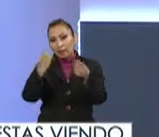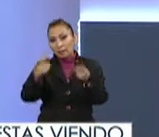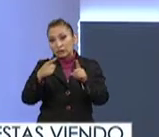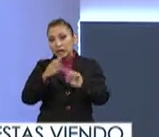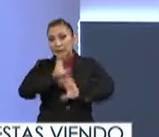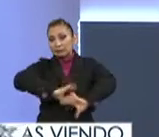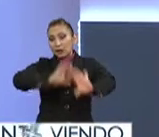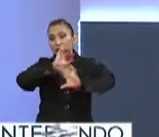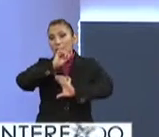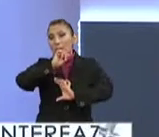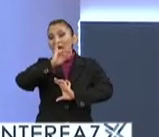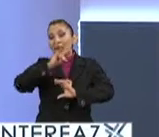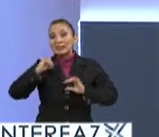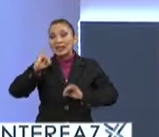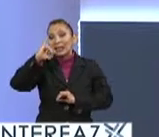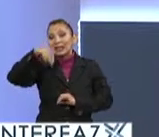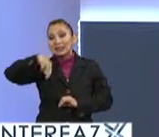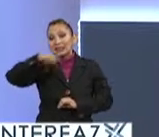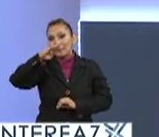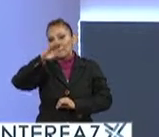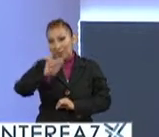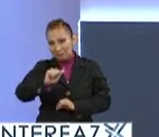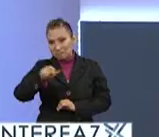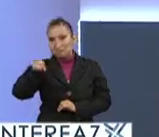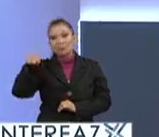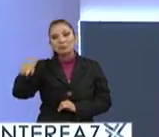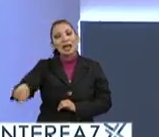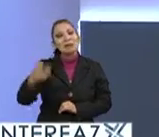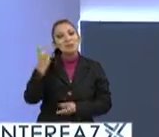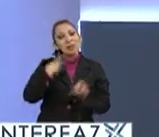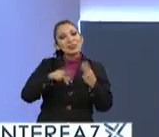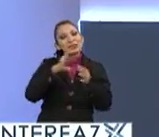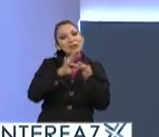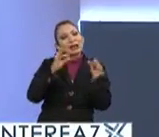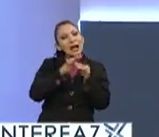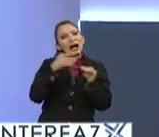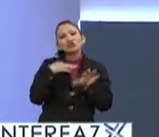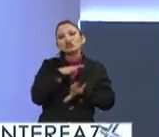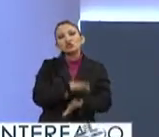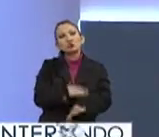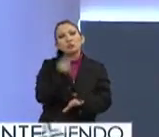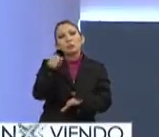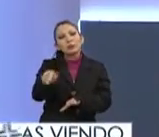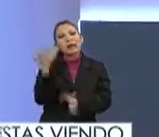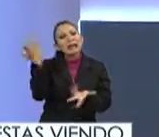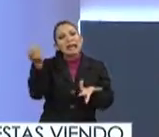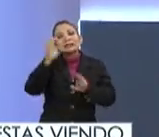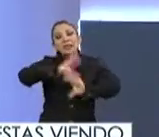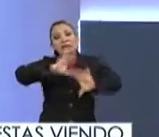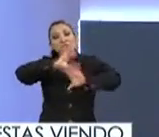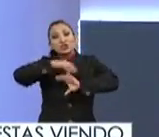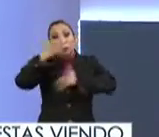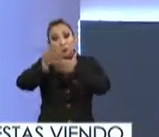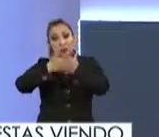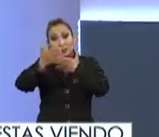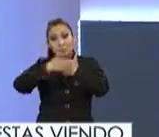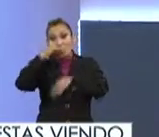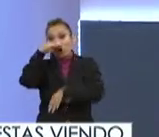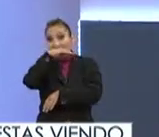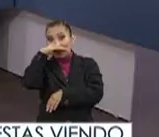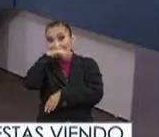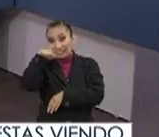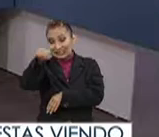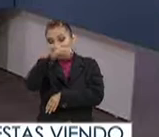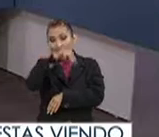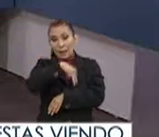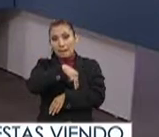música y ópera del Instituto Nacional de Bellas Artes. Precisamente platicaremos con él sobre estos conciertos que además son gratuitos,